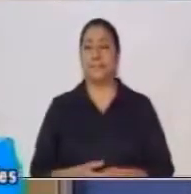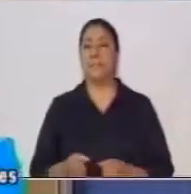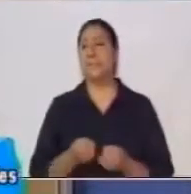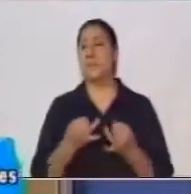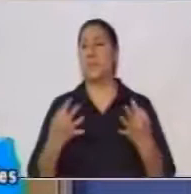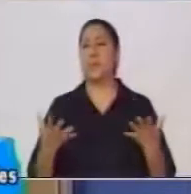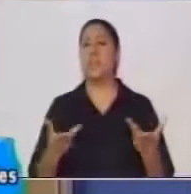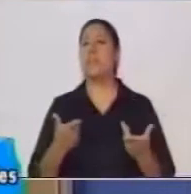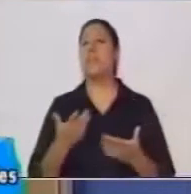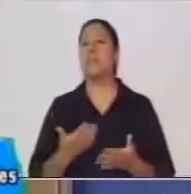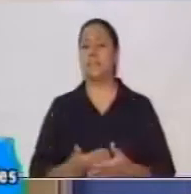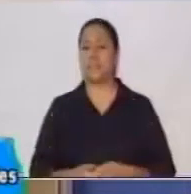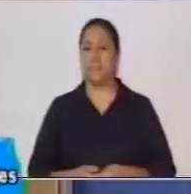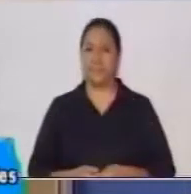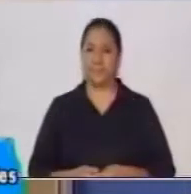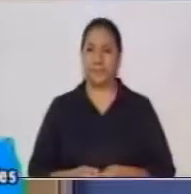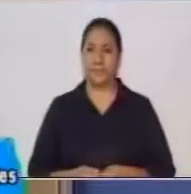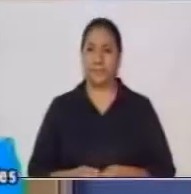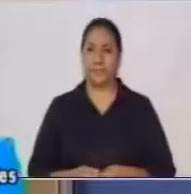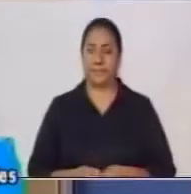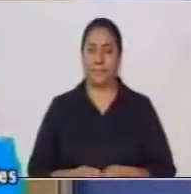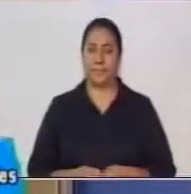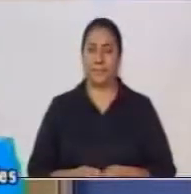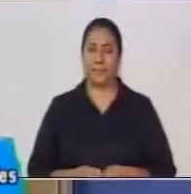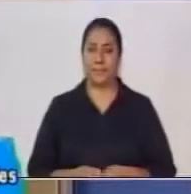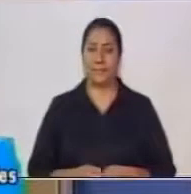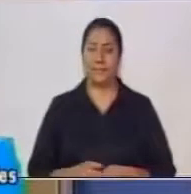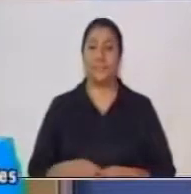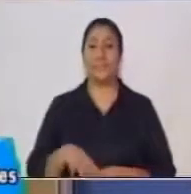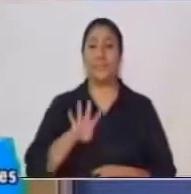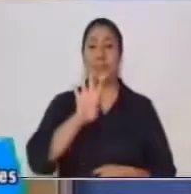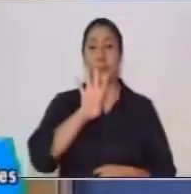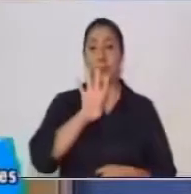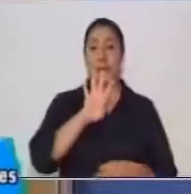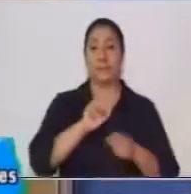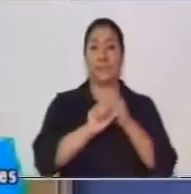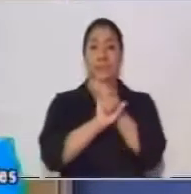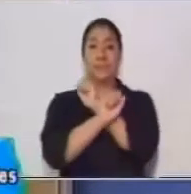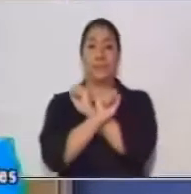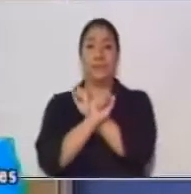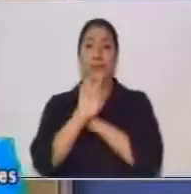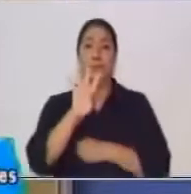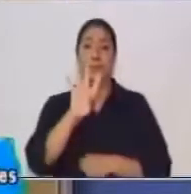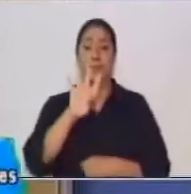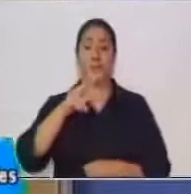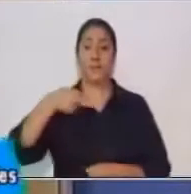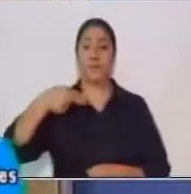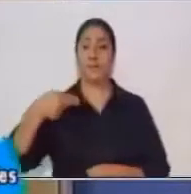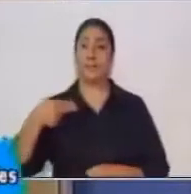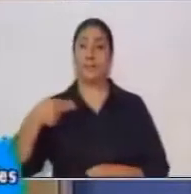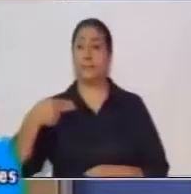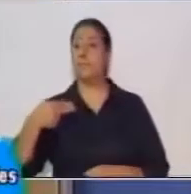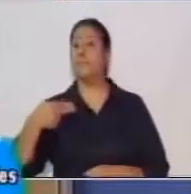¿Cuánto es? Entonces decimos, 4 por 4